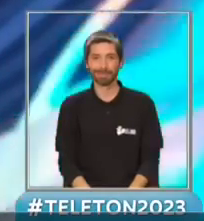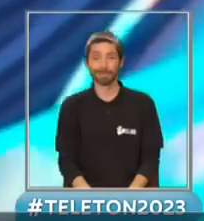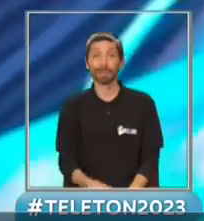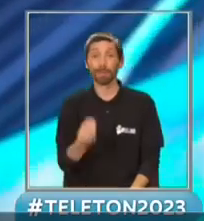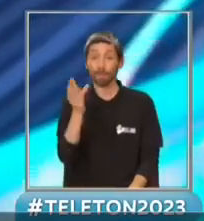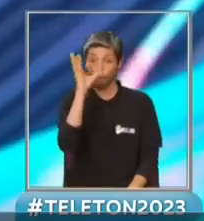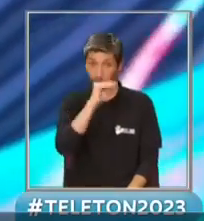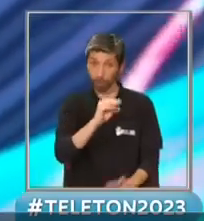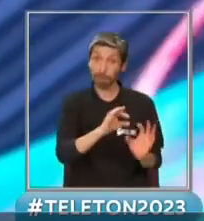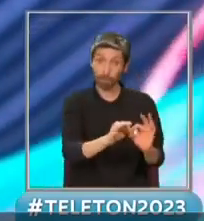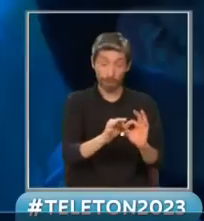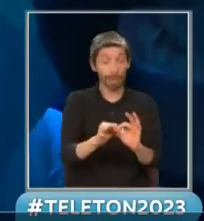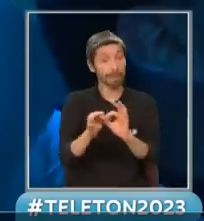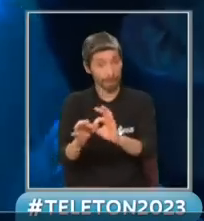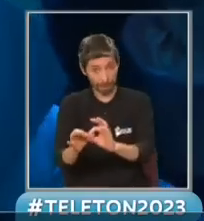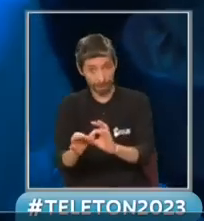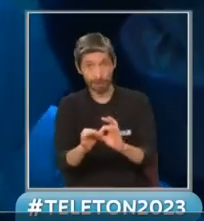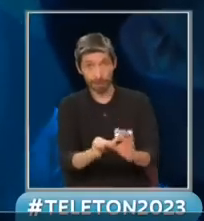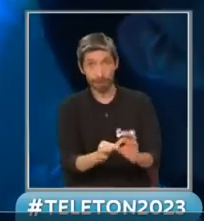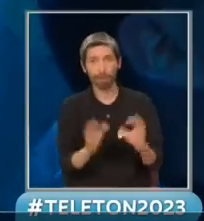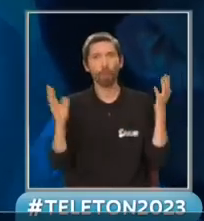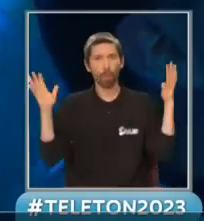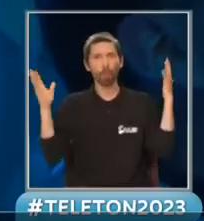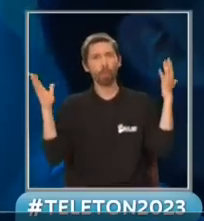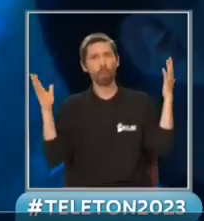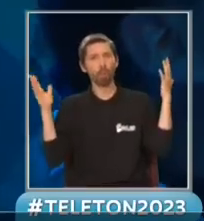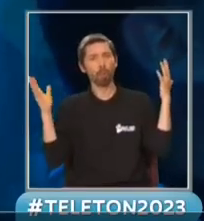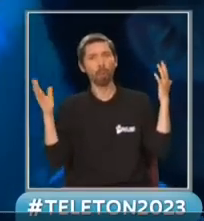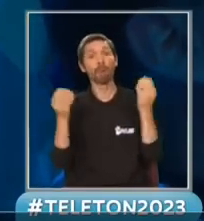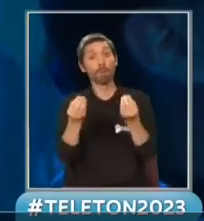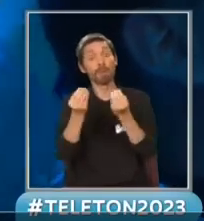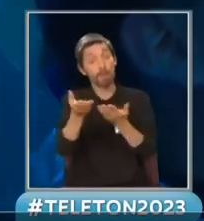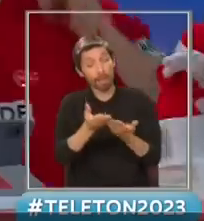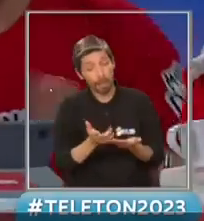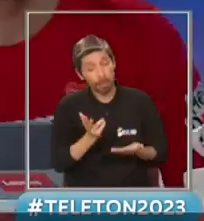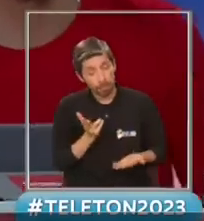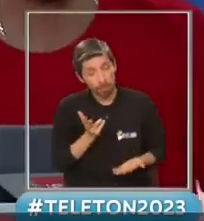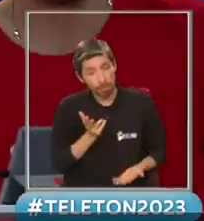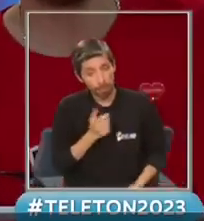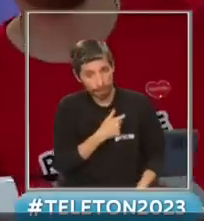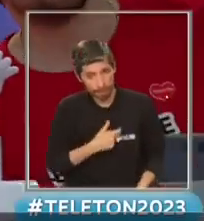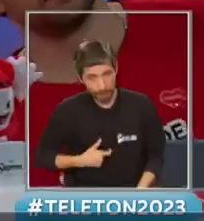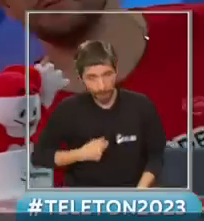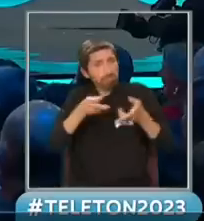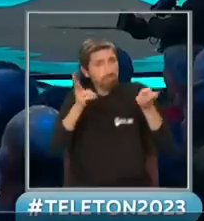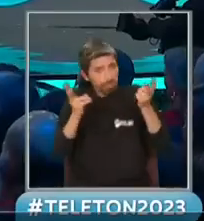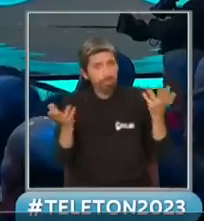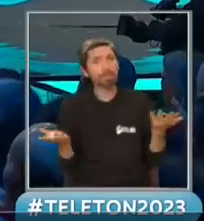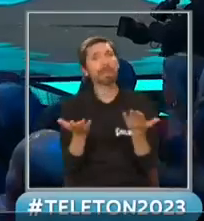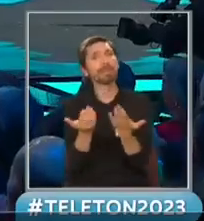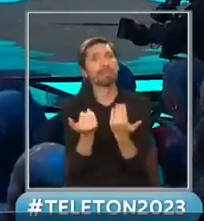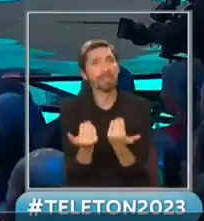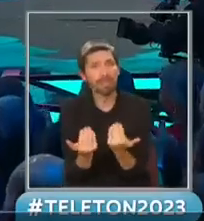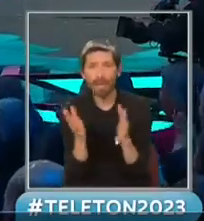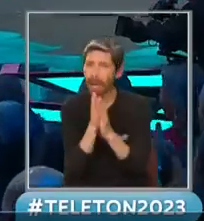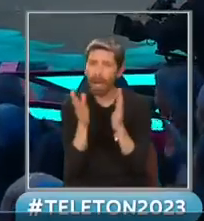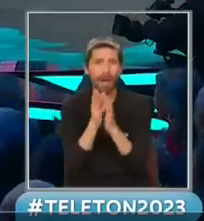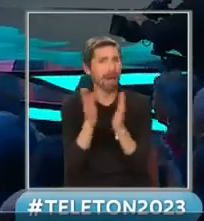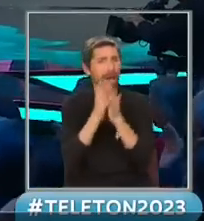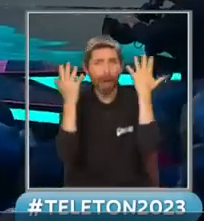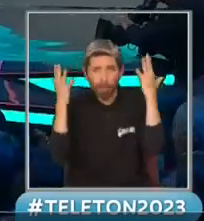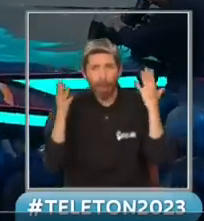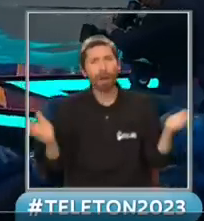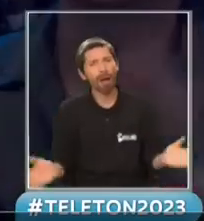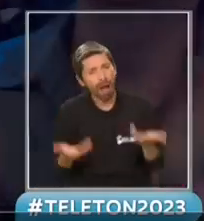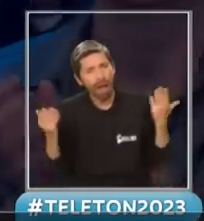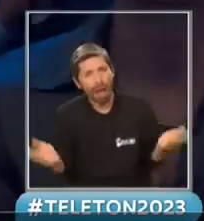Buenas noches, muchas gracias, gracias. Entró siendo ovacionado ante un teatro Teletón repleto. A sus 83 años